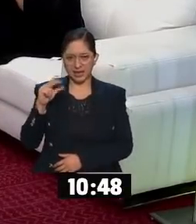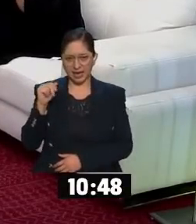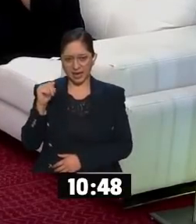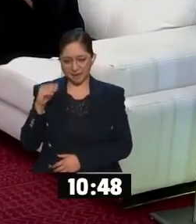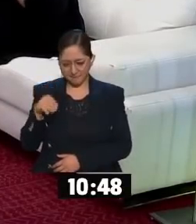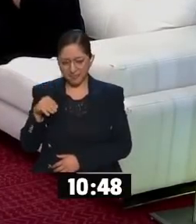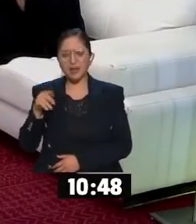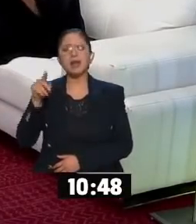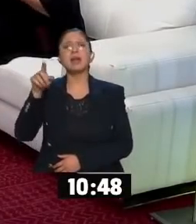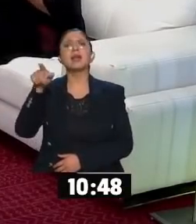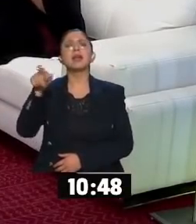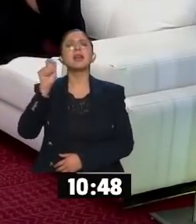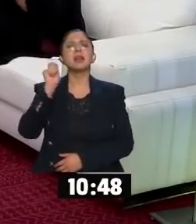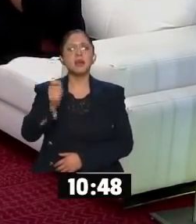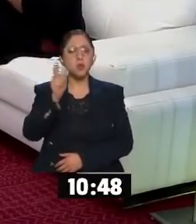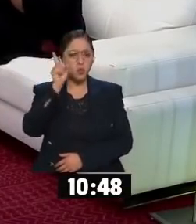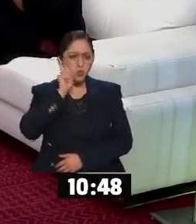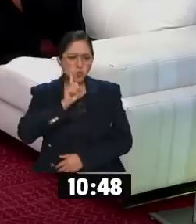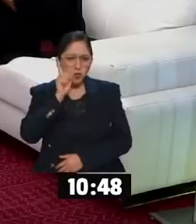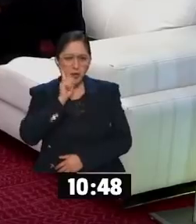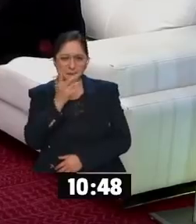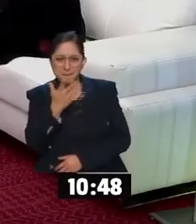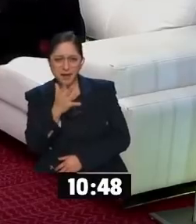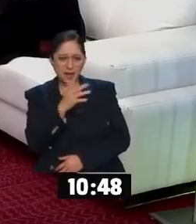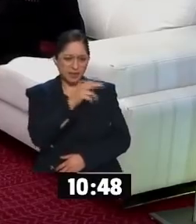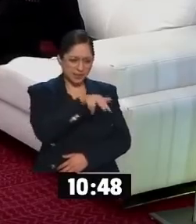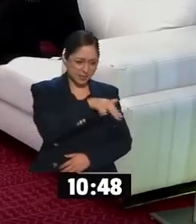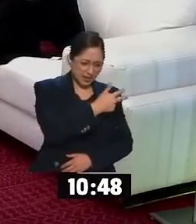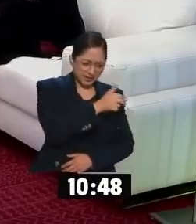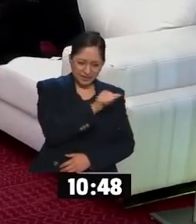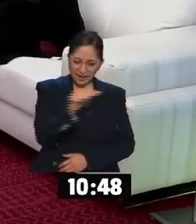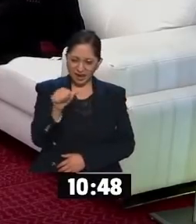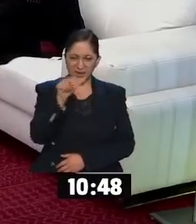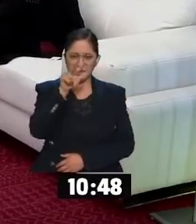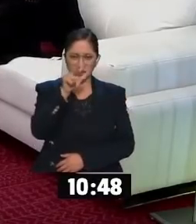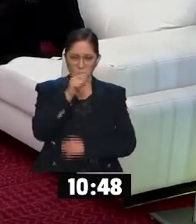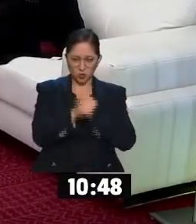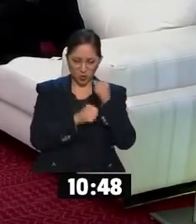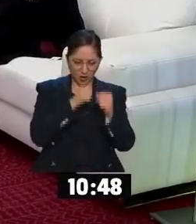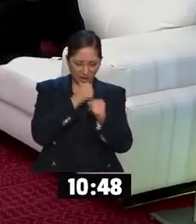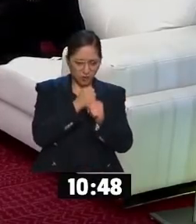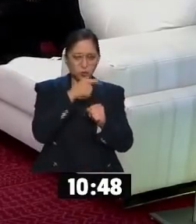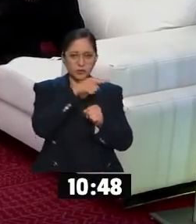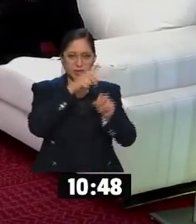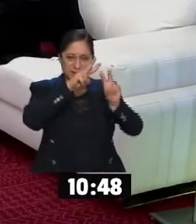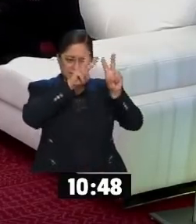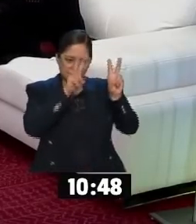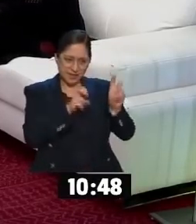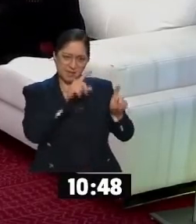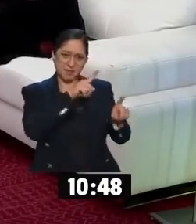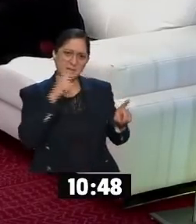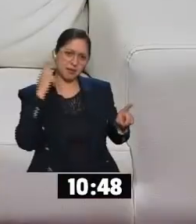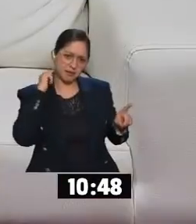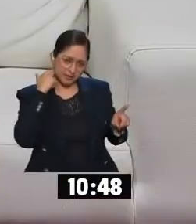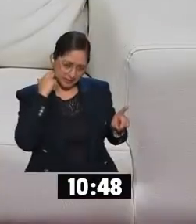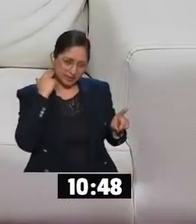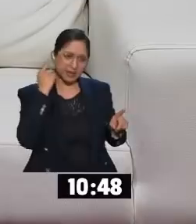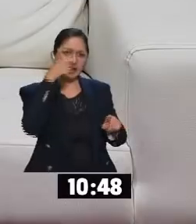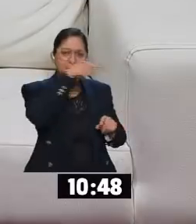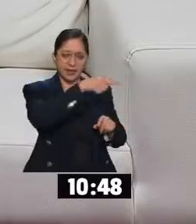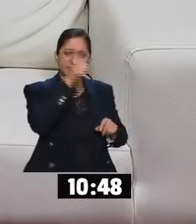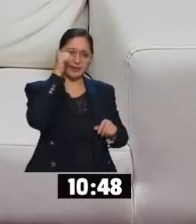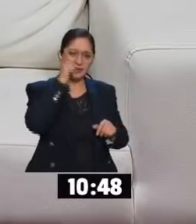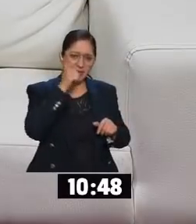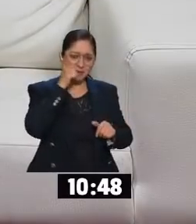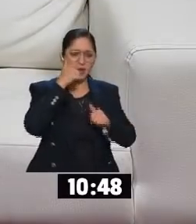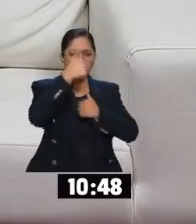ya son alrededor de 20 chicas entre 13 y 18 años. Y las que llegaron a México compiten